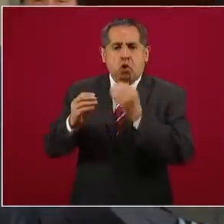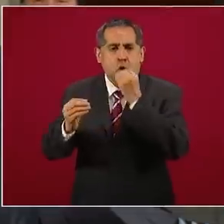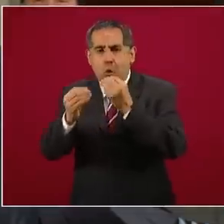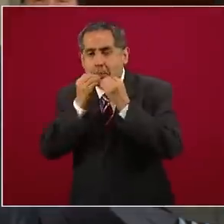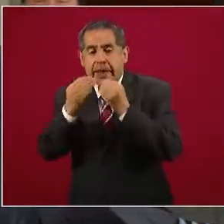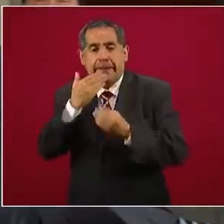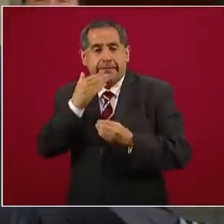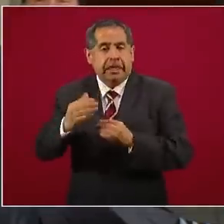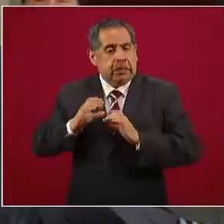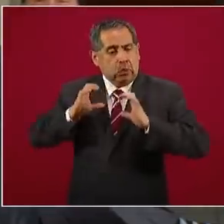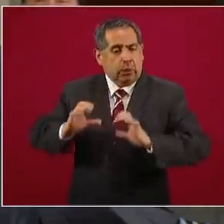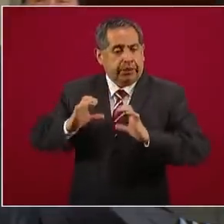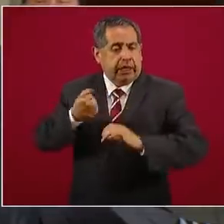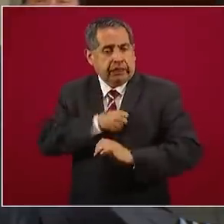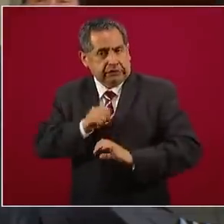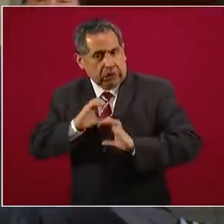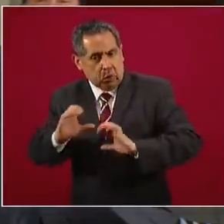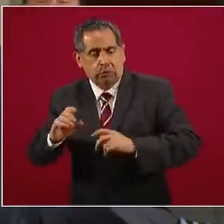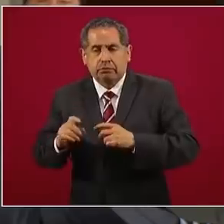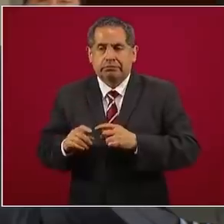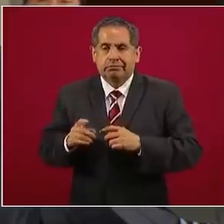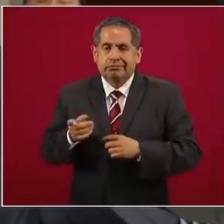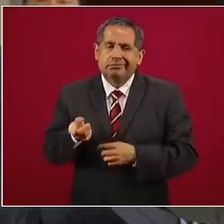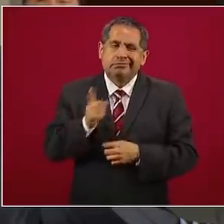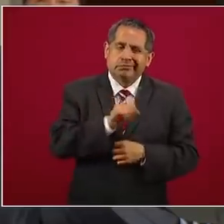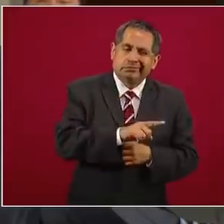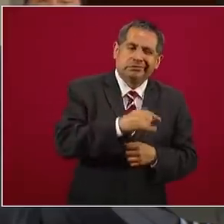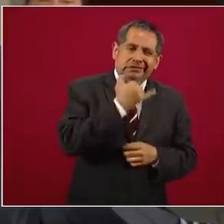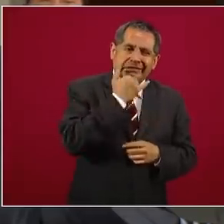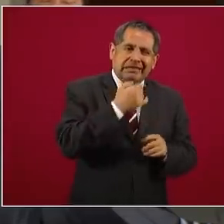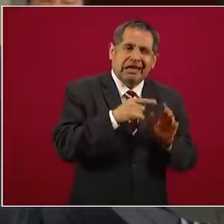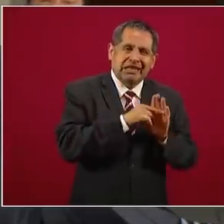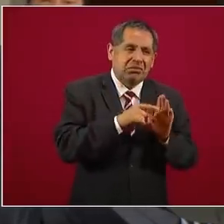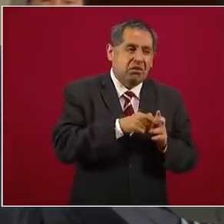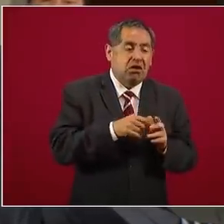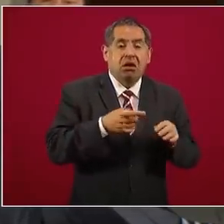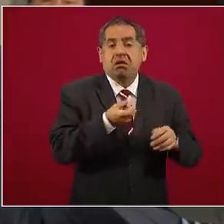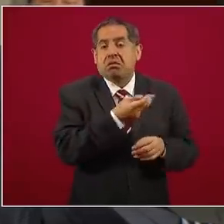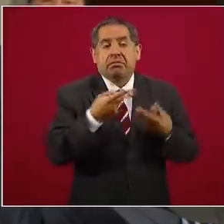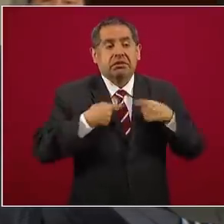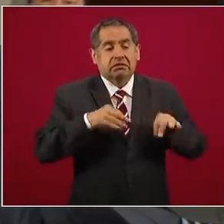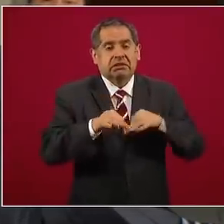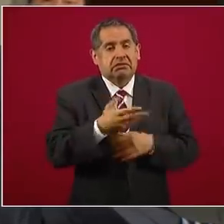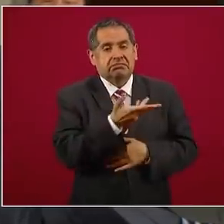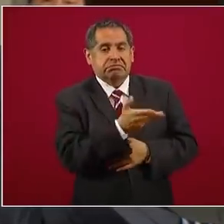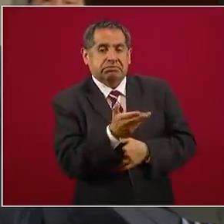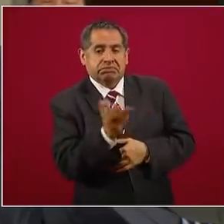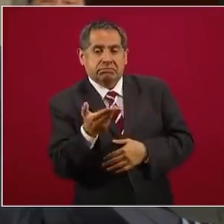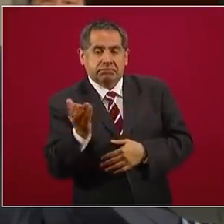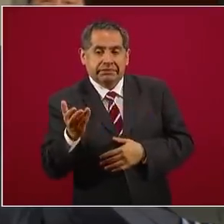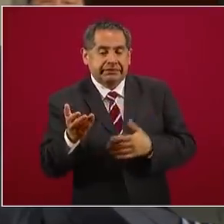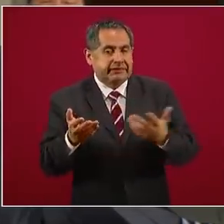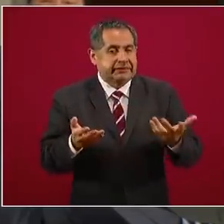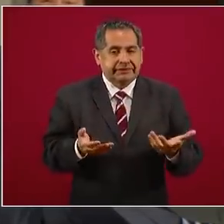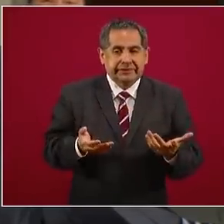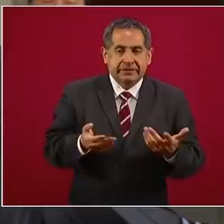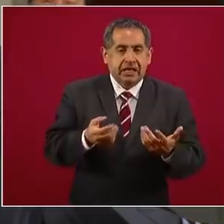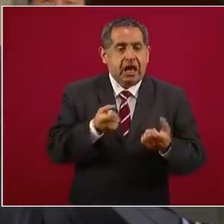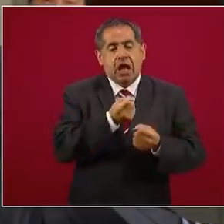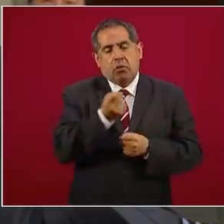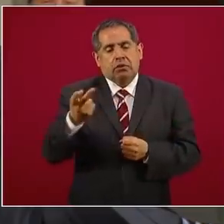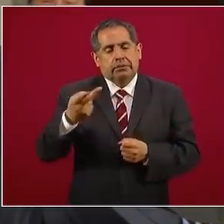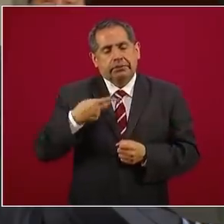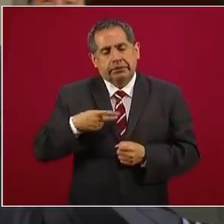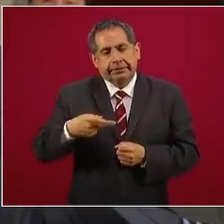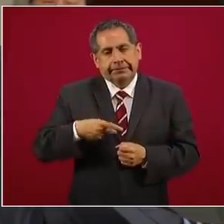se han perdido cientos de empleos y lo más drástico es que cientos de mexicanos o miles de mexicanos perdieron la batalla